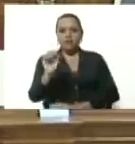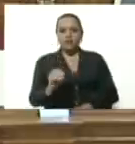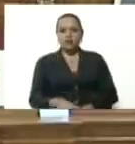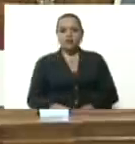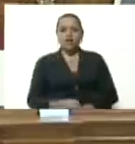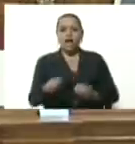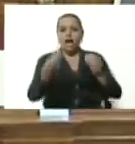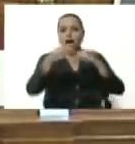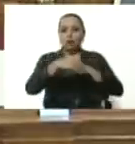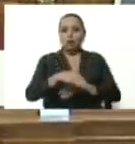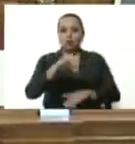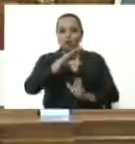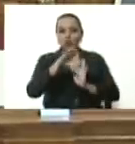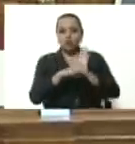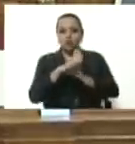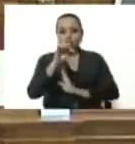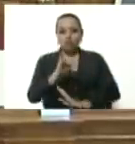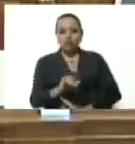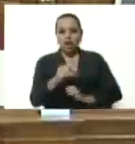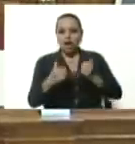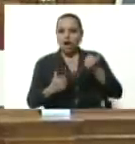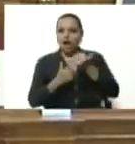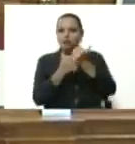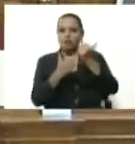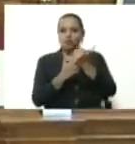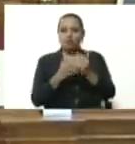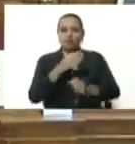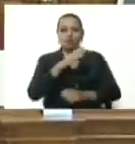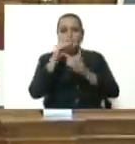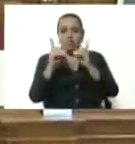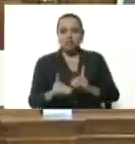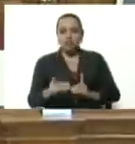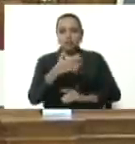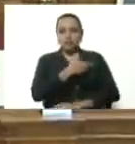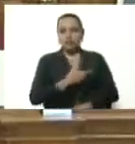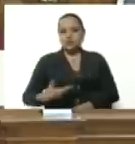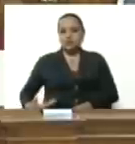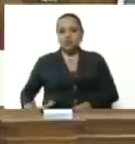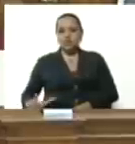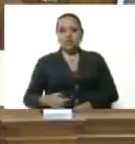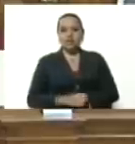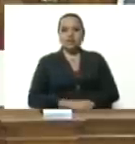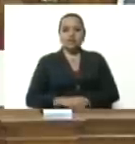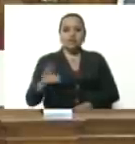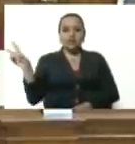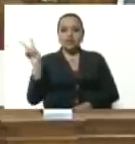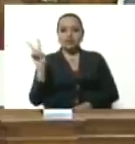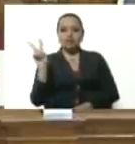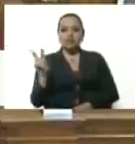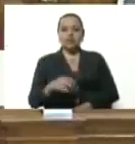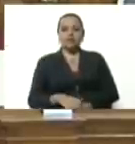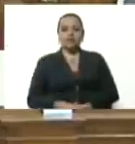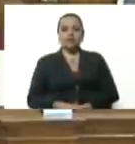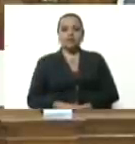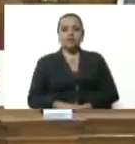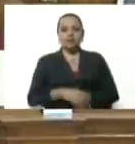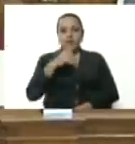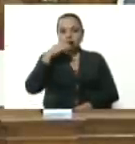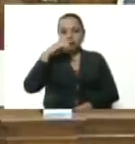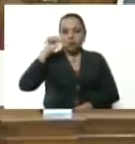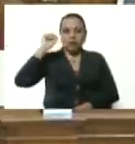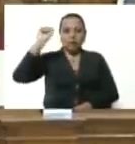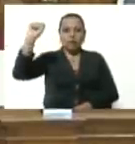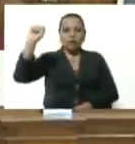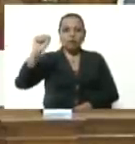acuerdo constituyente en respaldo a la soberana decisión del presidente de la República Bolivariana de Venezuela,